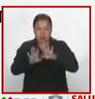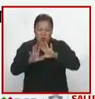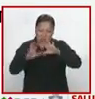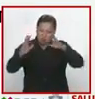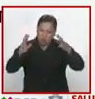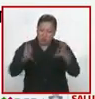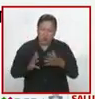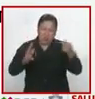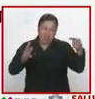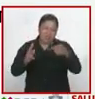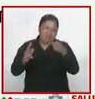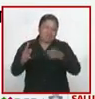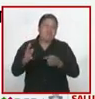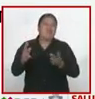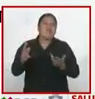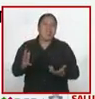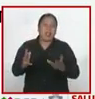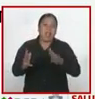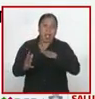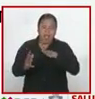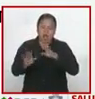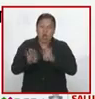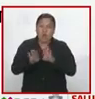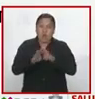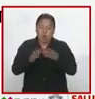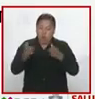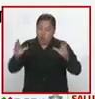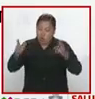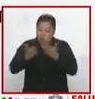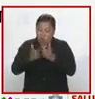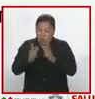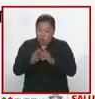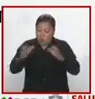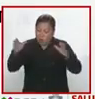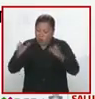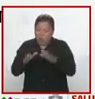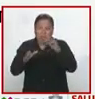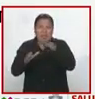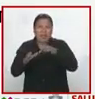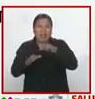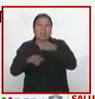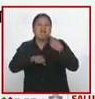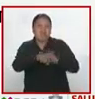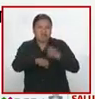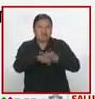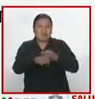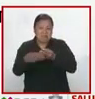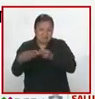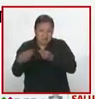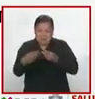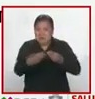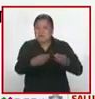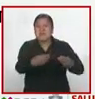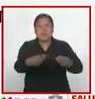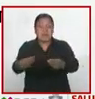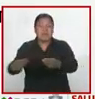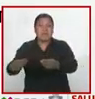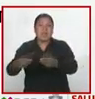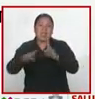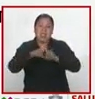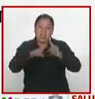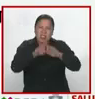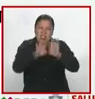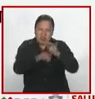que todavía una pequeña población una pequeña parte de la población se ha enfermado en diversos estudios